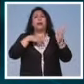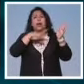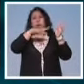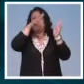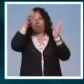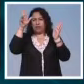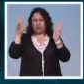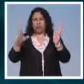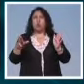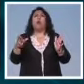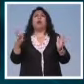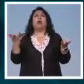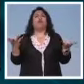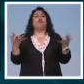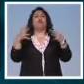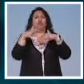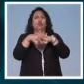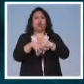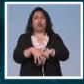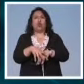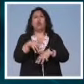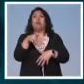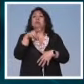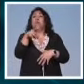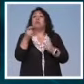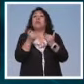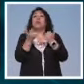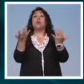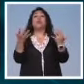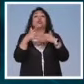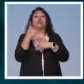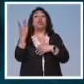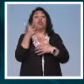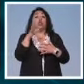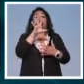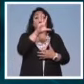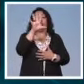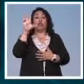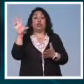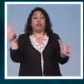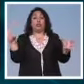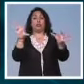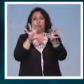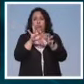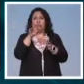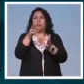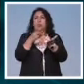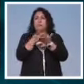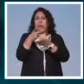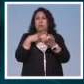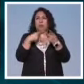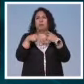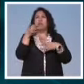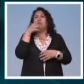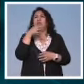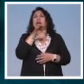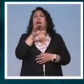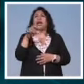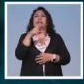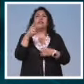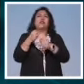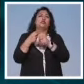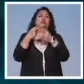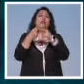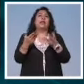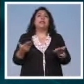pintura y que hemos fusionado en esta carpeta, que es también fusión de dos continentes. Con este premio comienzan las celebraciones al